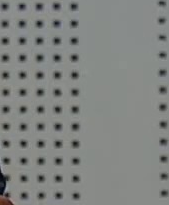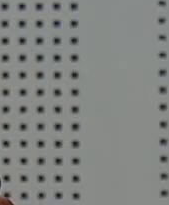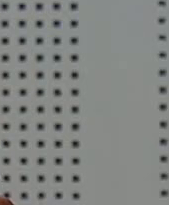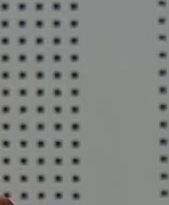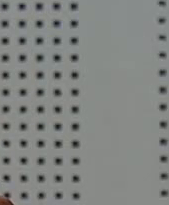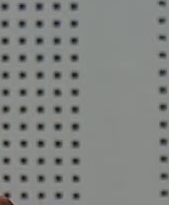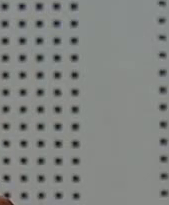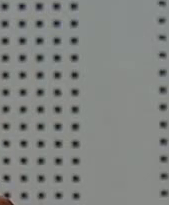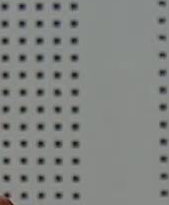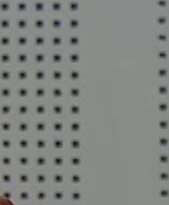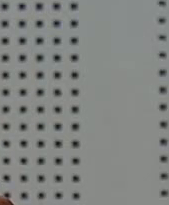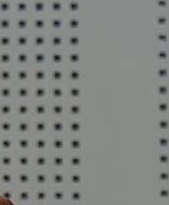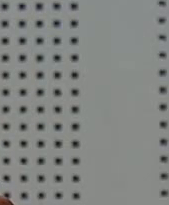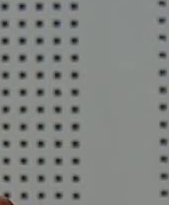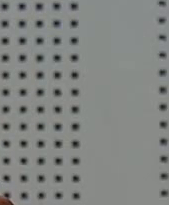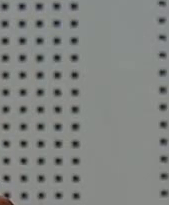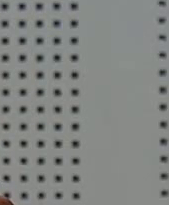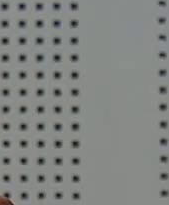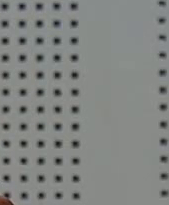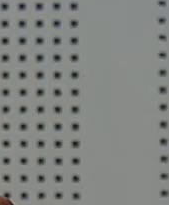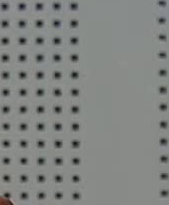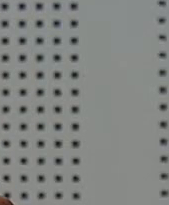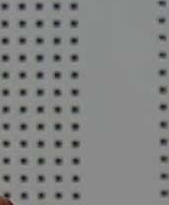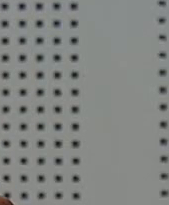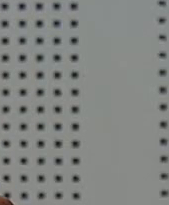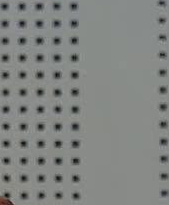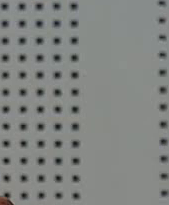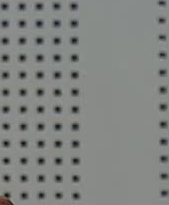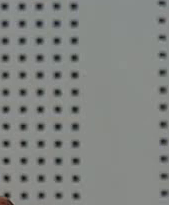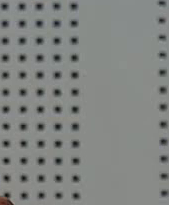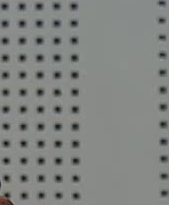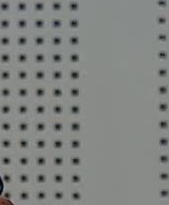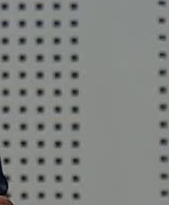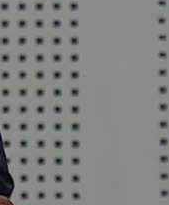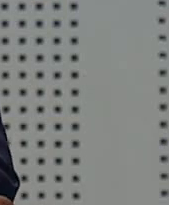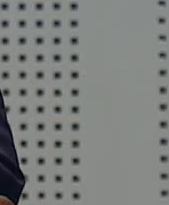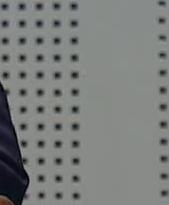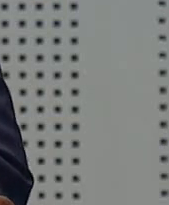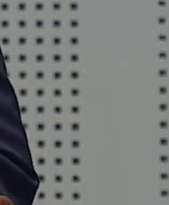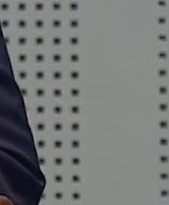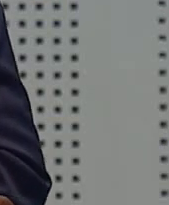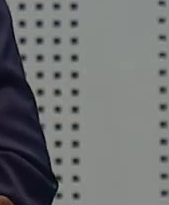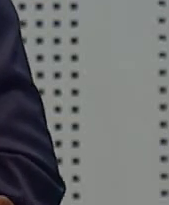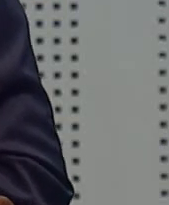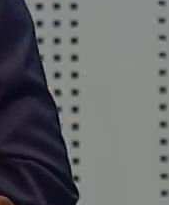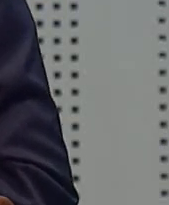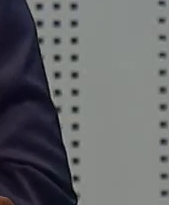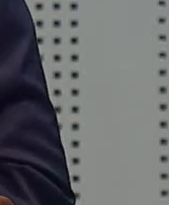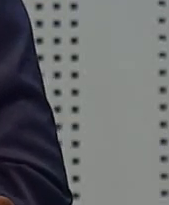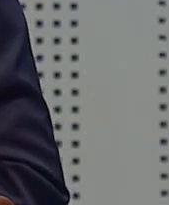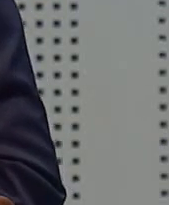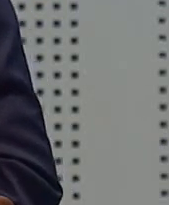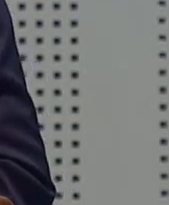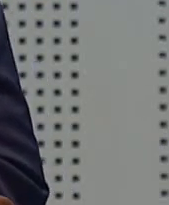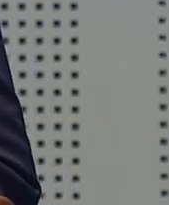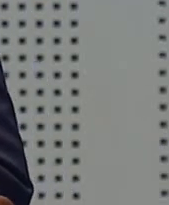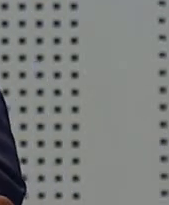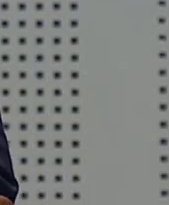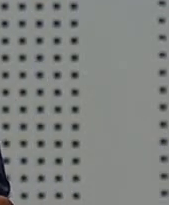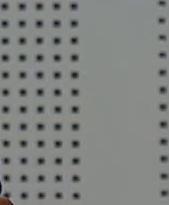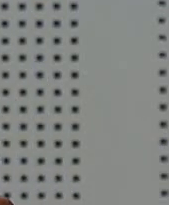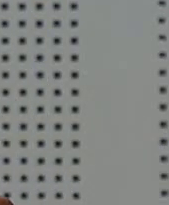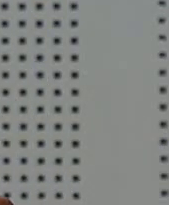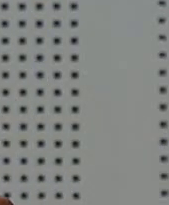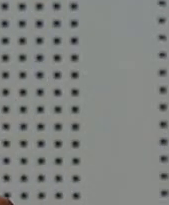ser creíbles, abiertos y transparentes, y debe fortalecerse para